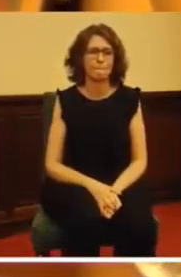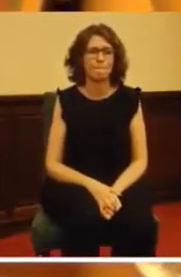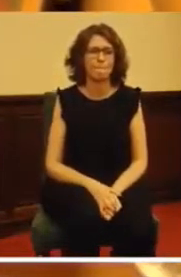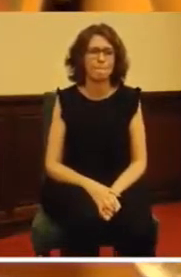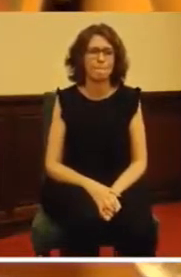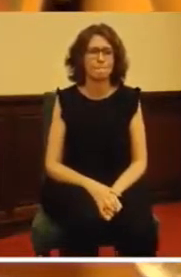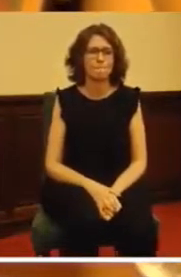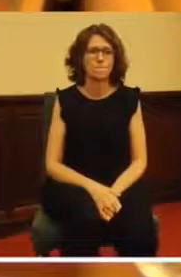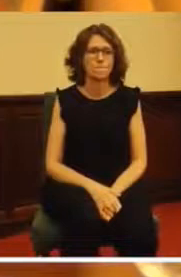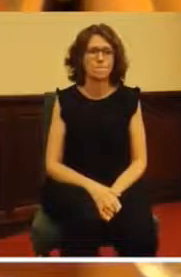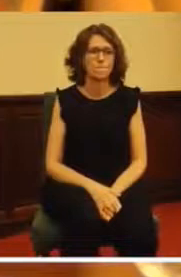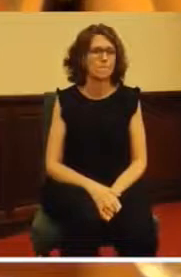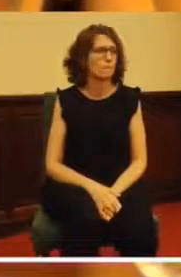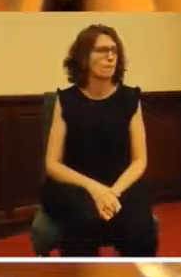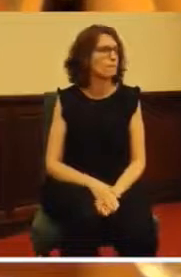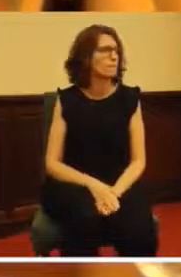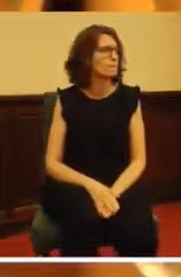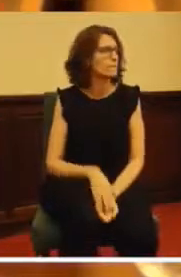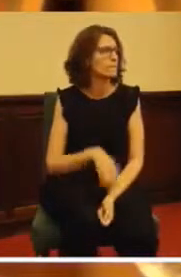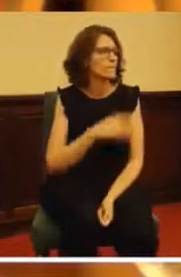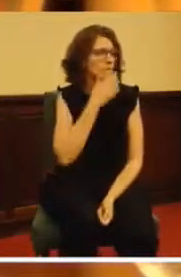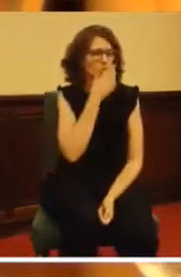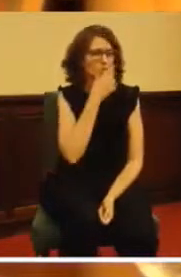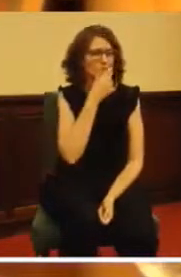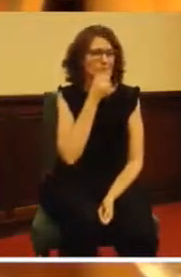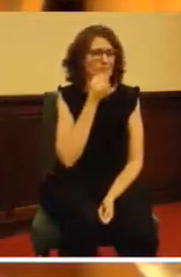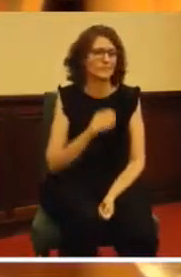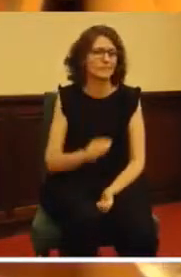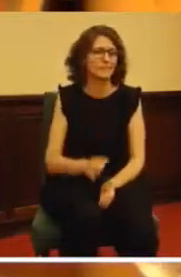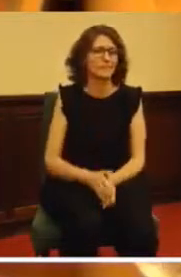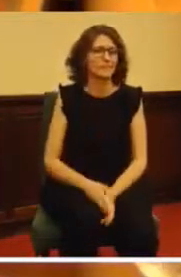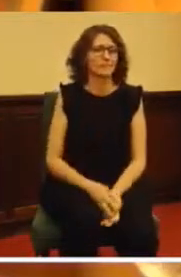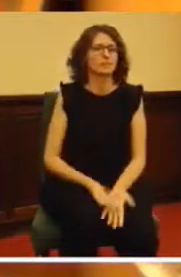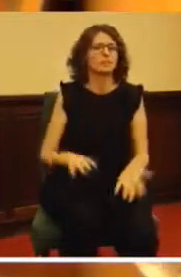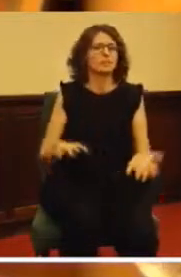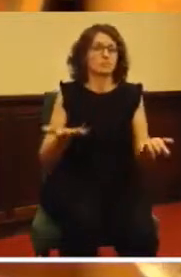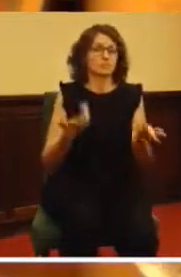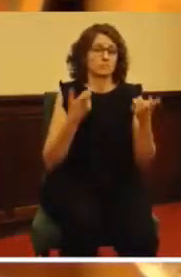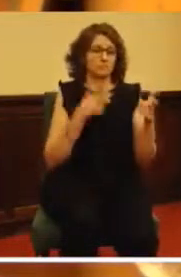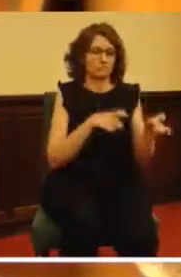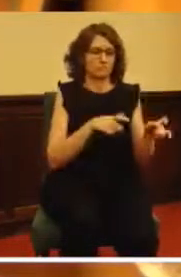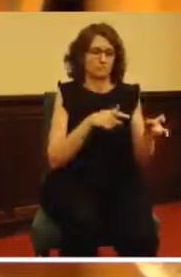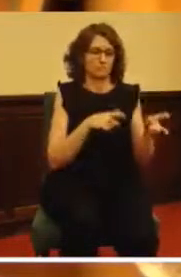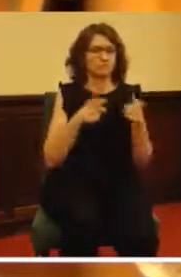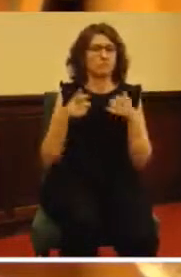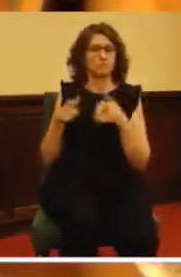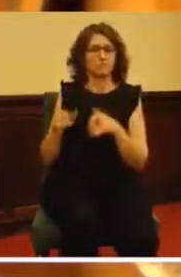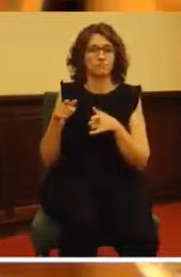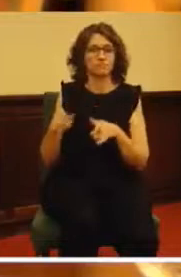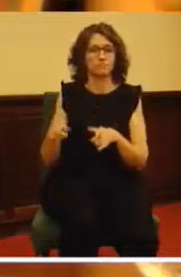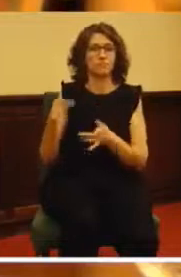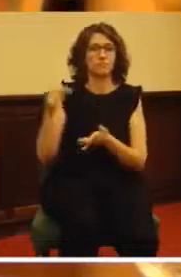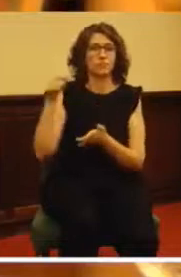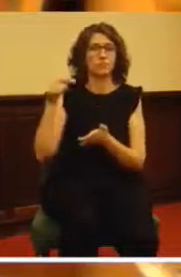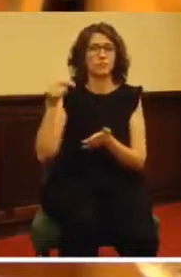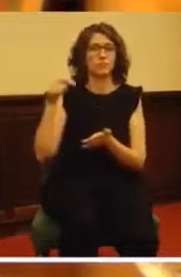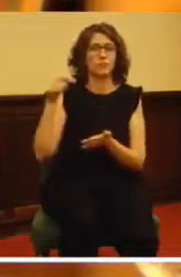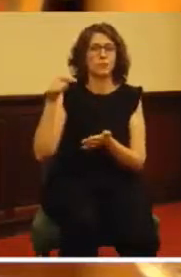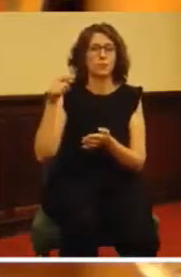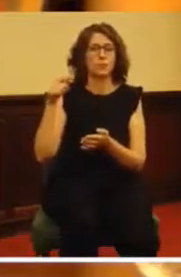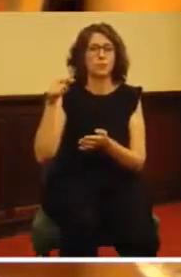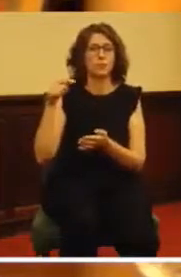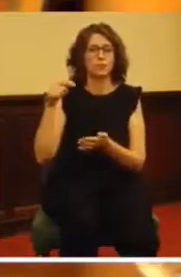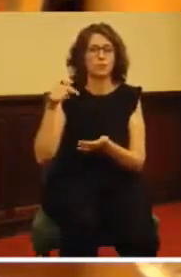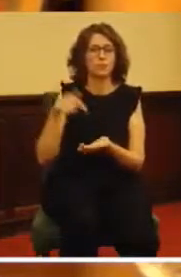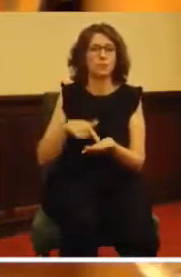¿qué ocurre con la parte que regulamos los ayuntamientos? ¿Qué ocurre con el tipo impositivo? Bueno,